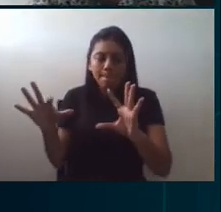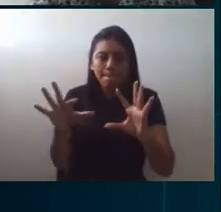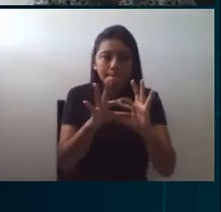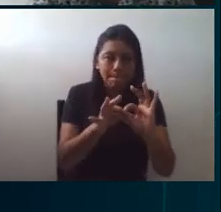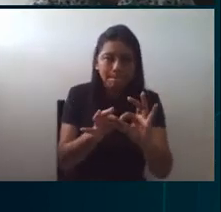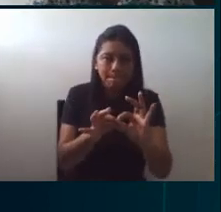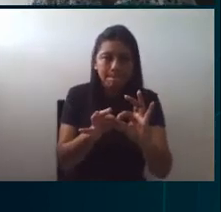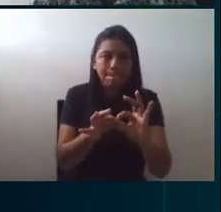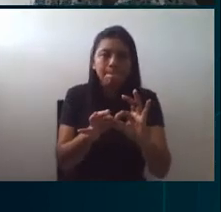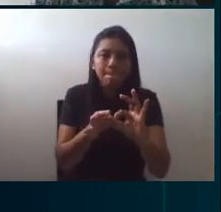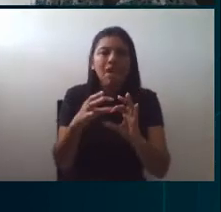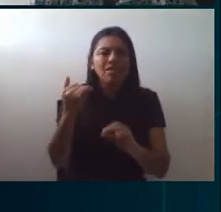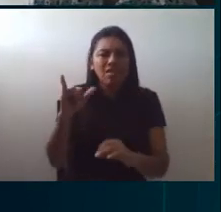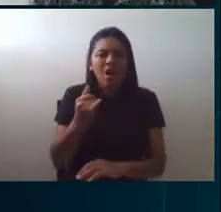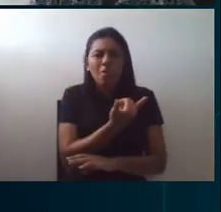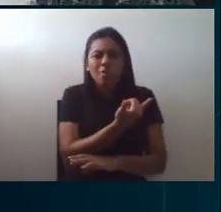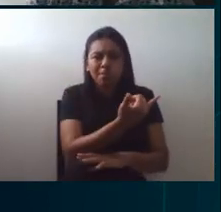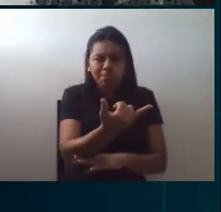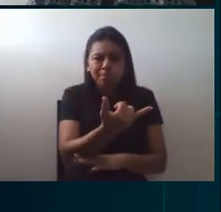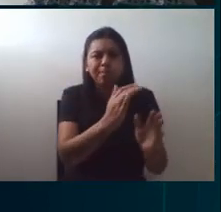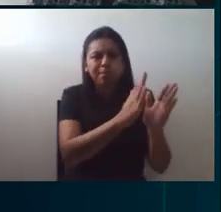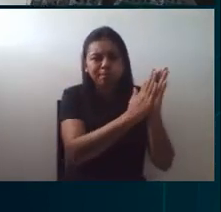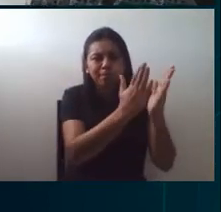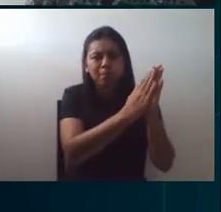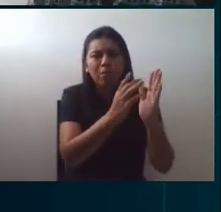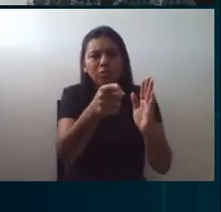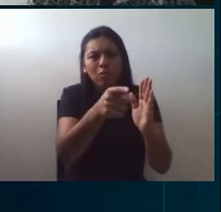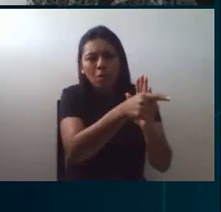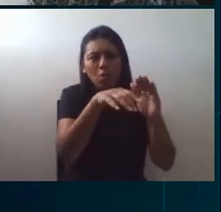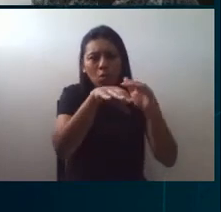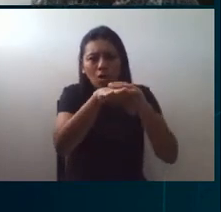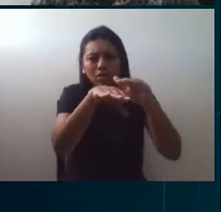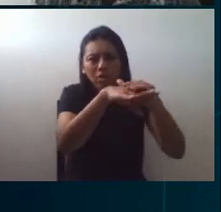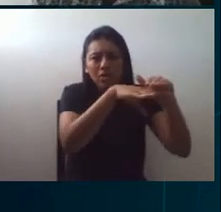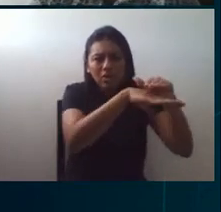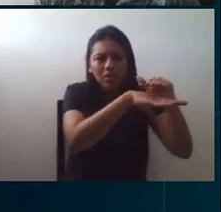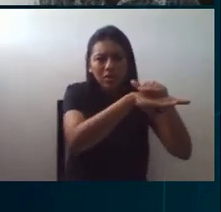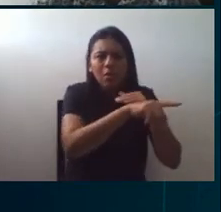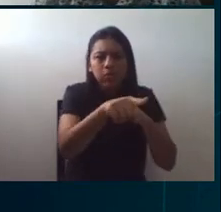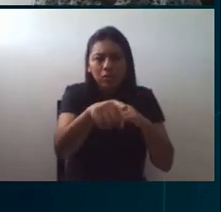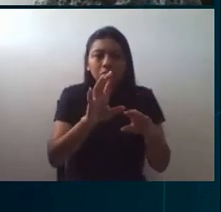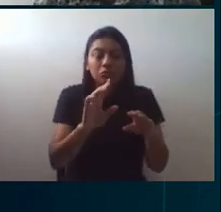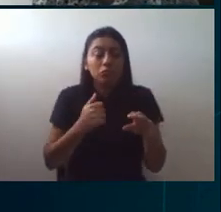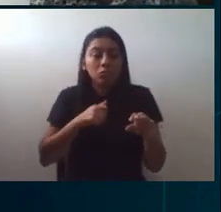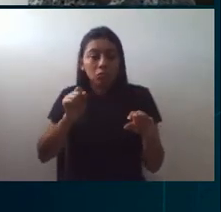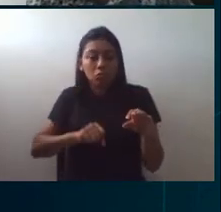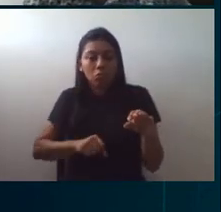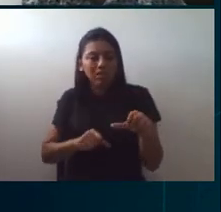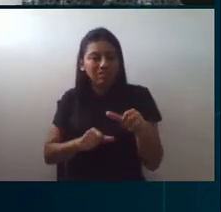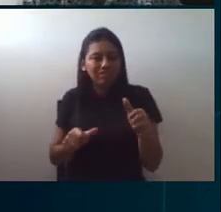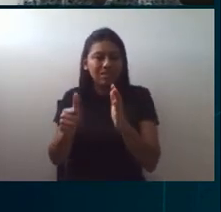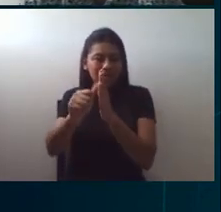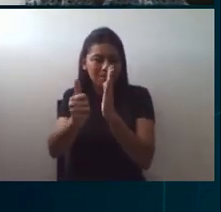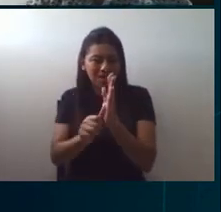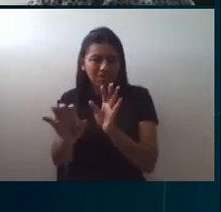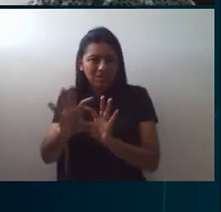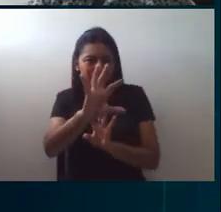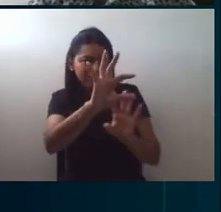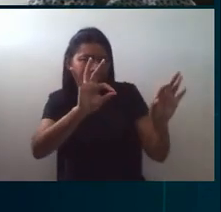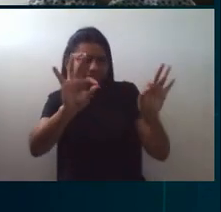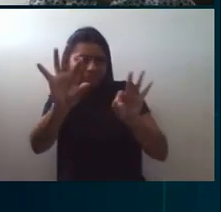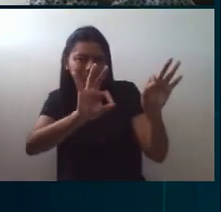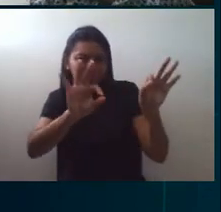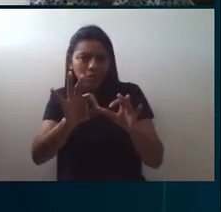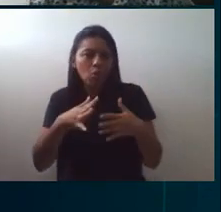grandes que existen ya, en las cuales uno puede adaptar e invocar tanto desde MATLAB como desde Python, como desde cualquier ambiente de programación en el que uno